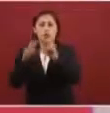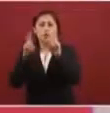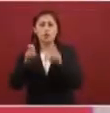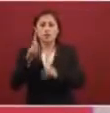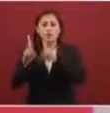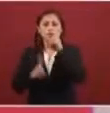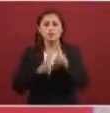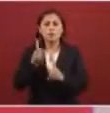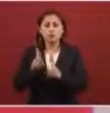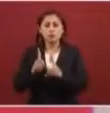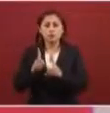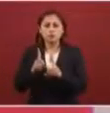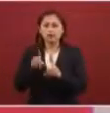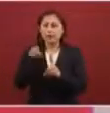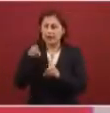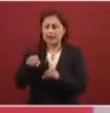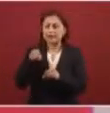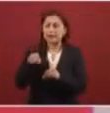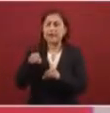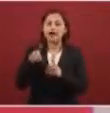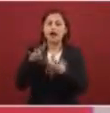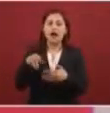No solo en México, en cualquier país.